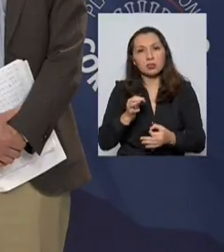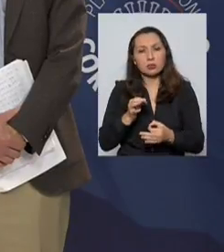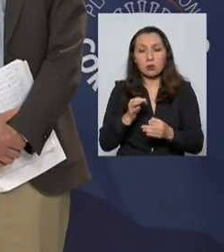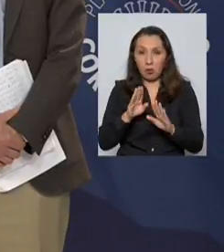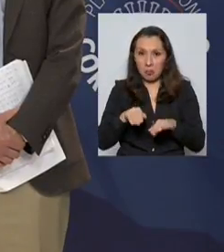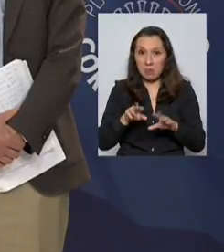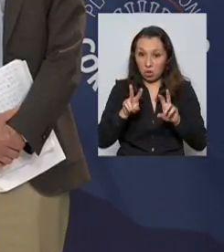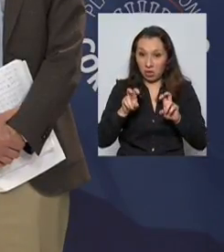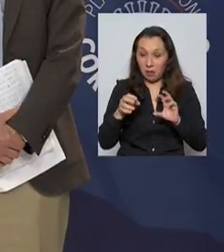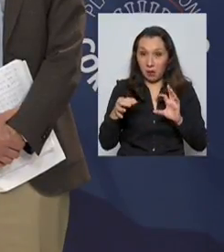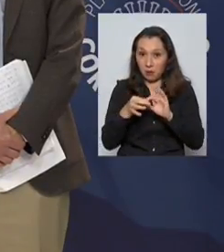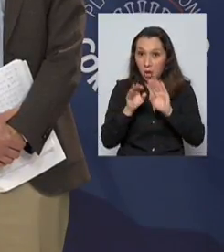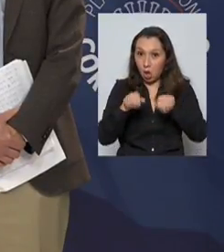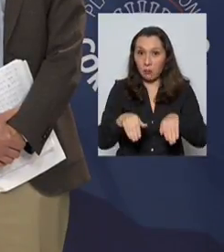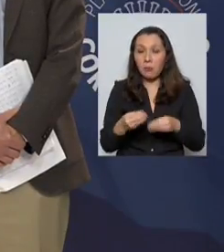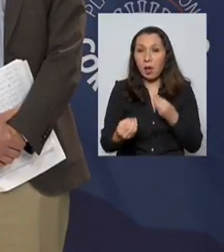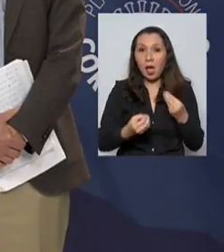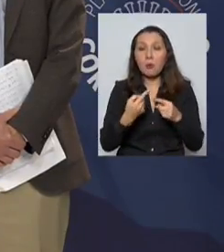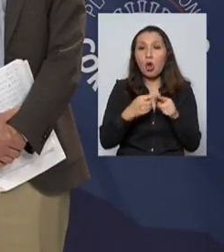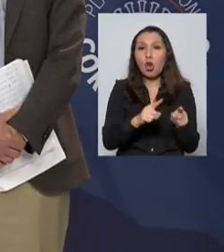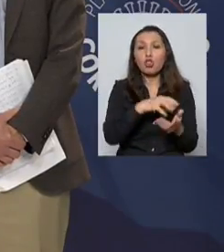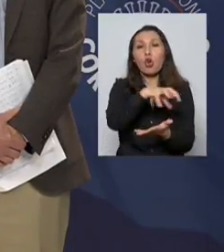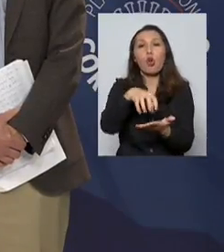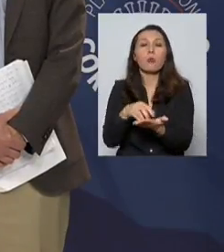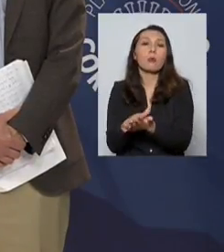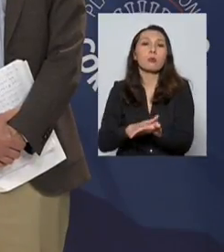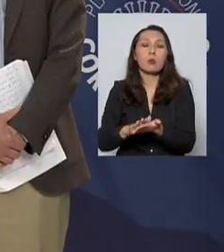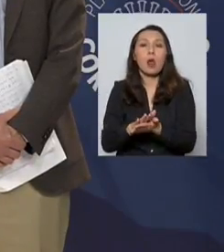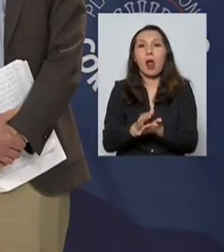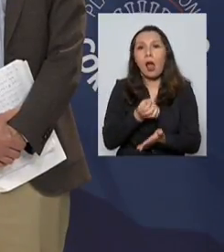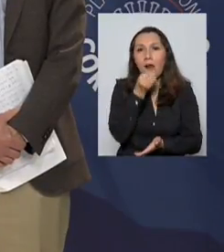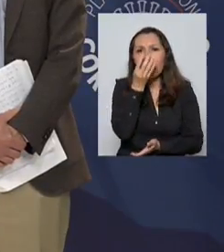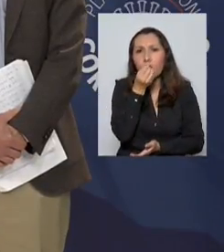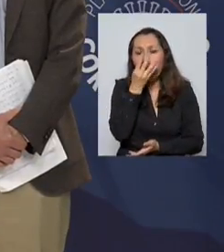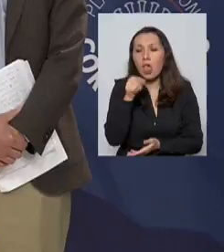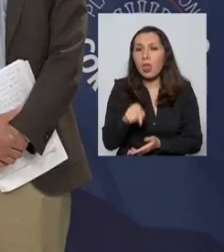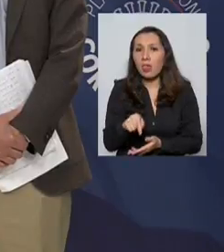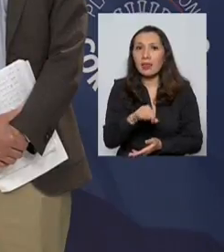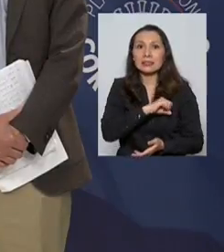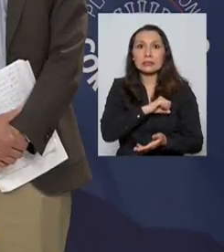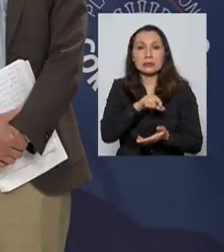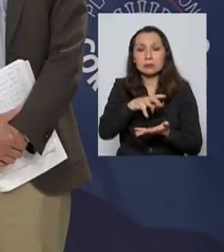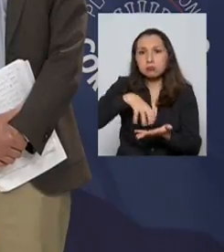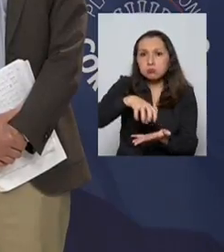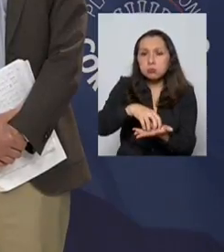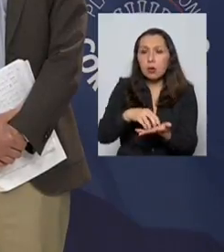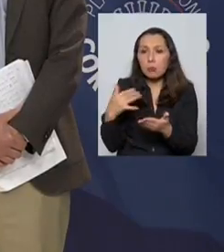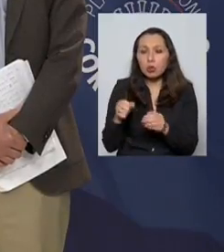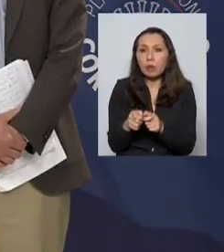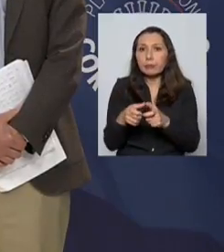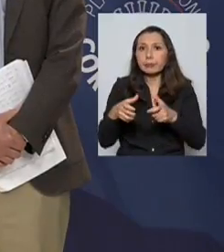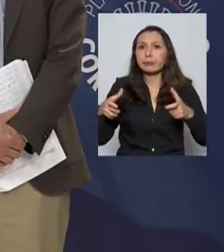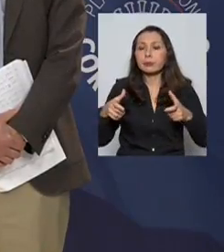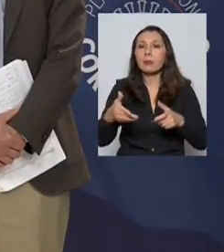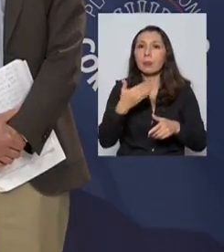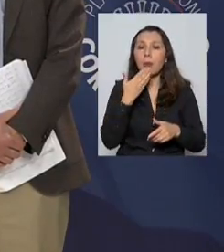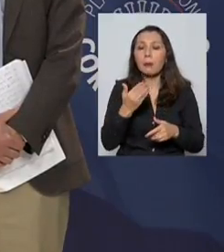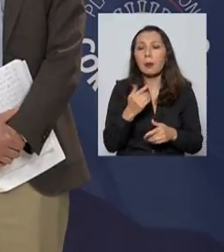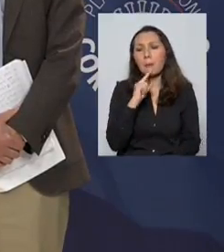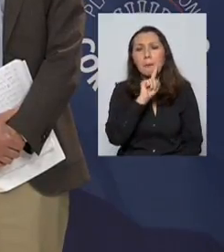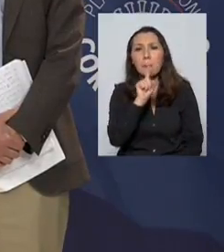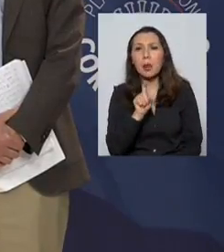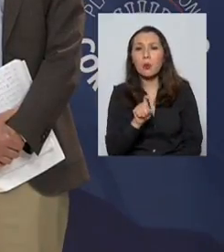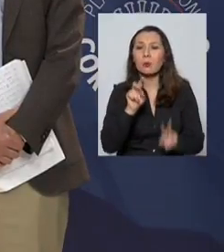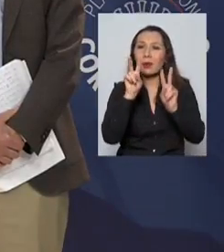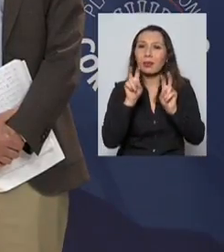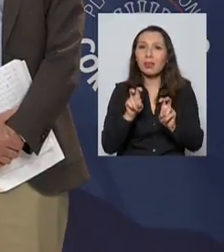pasa por eso también ahora. ¿Qué pasa con otras comunas, como por ejemplo la Florida, que ha tenido brotes importantes? Y también preguntar